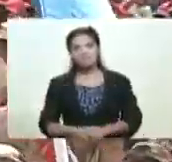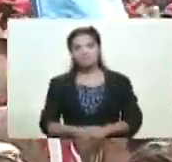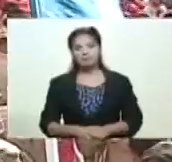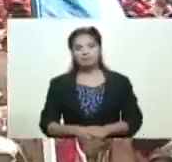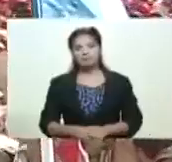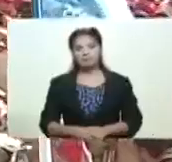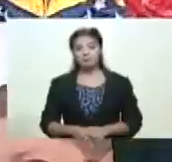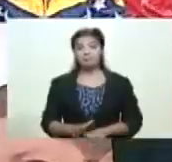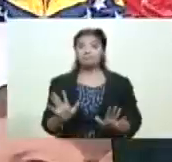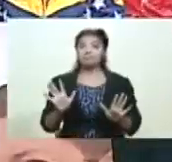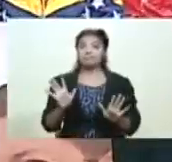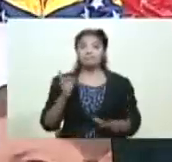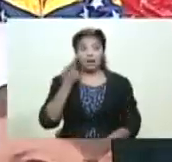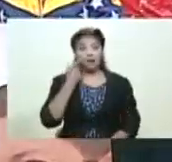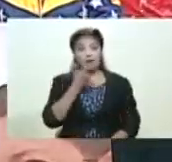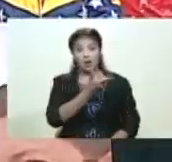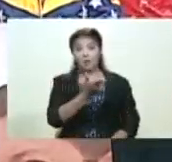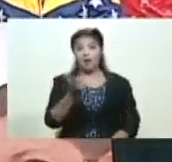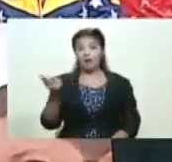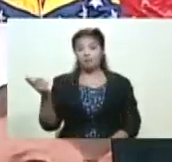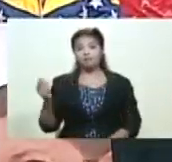Hay que verle la cara